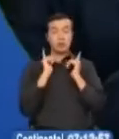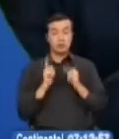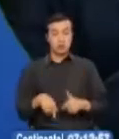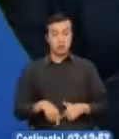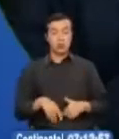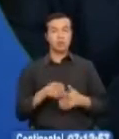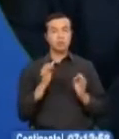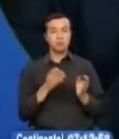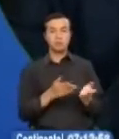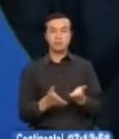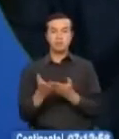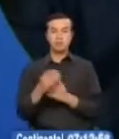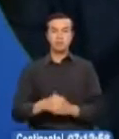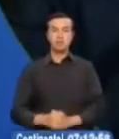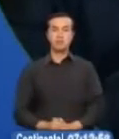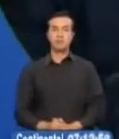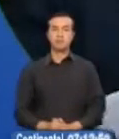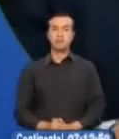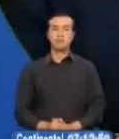pública